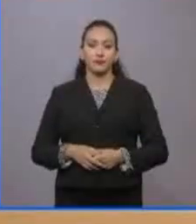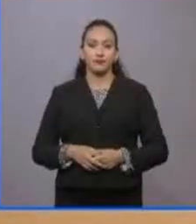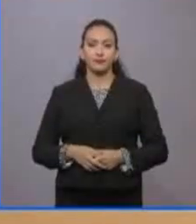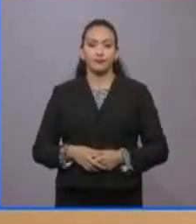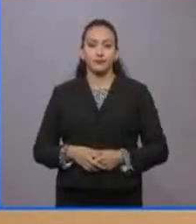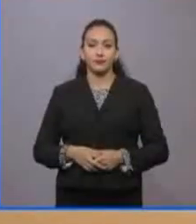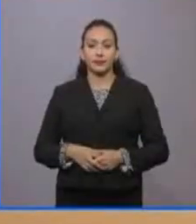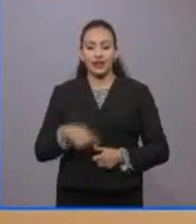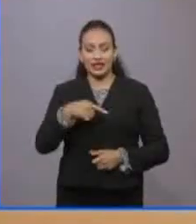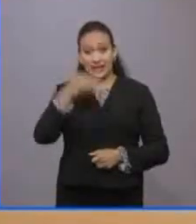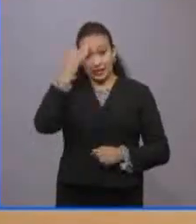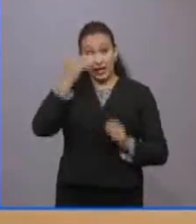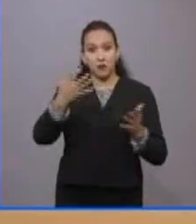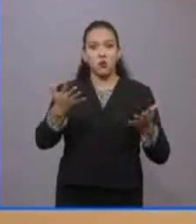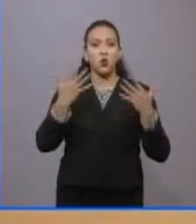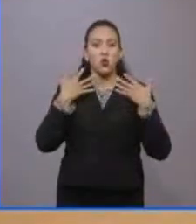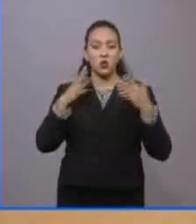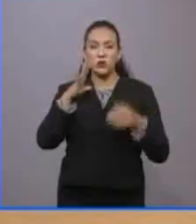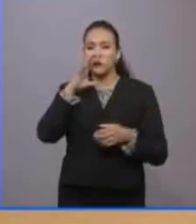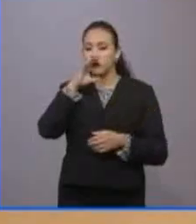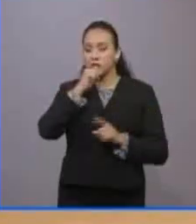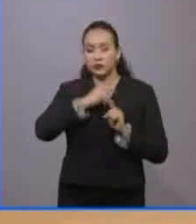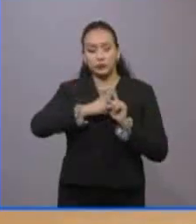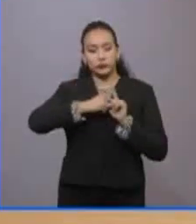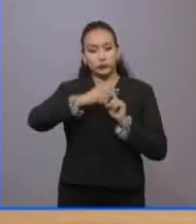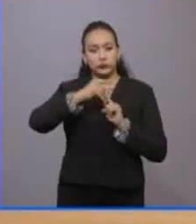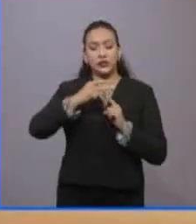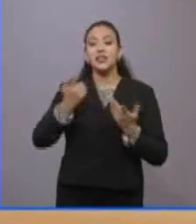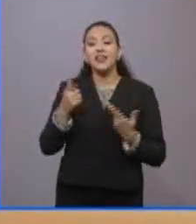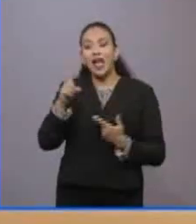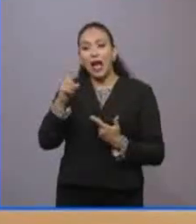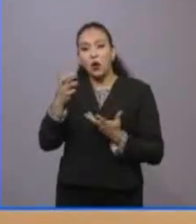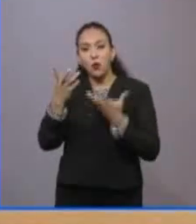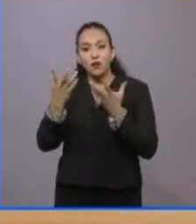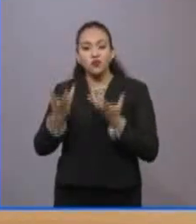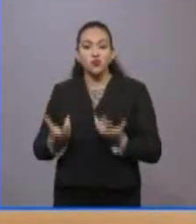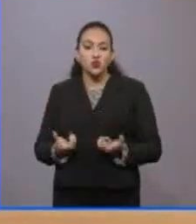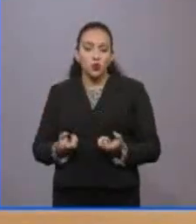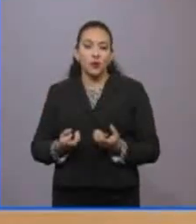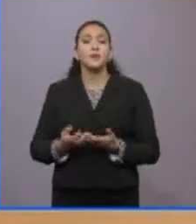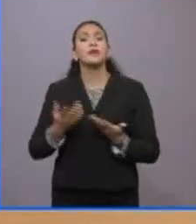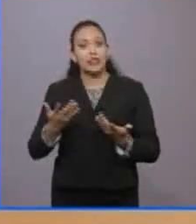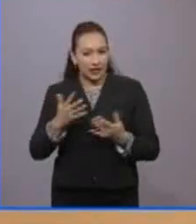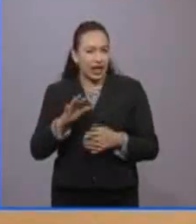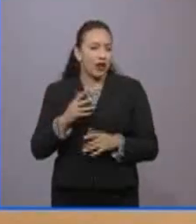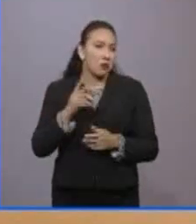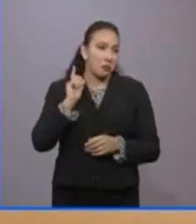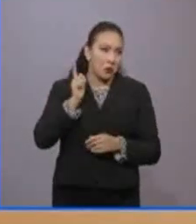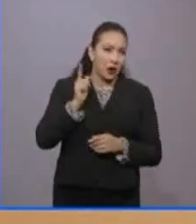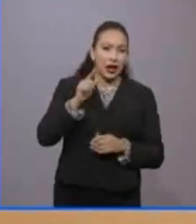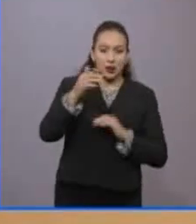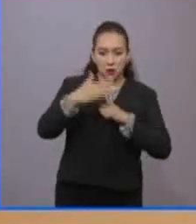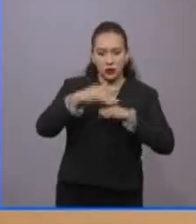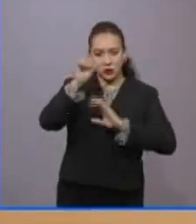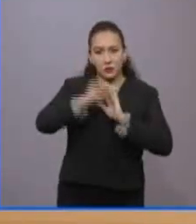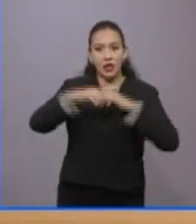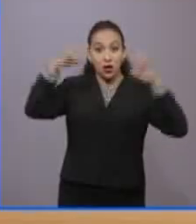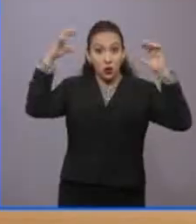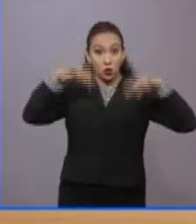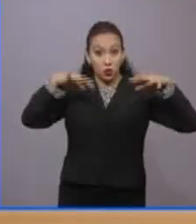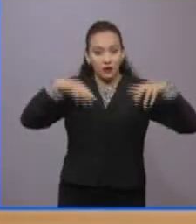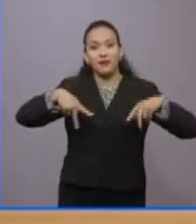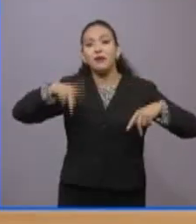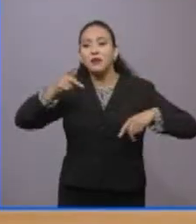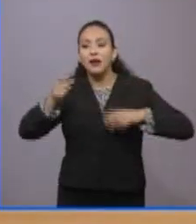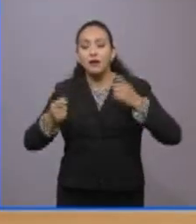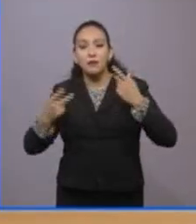Y esta temporada de calor está agudizando la escasez de agua. Si bien se esperan las primeras lluvias el próximo mes, especialistas